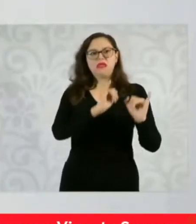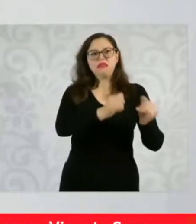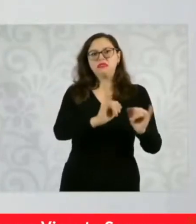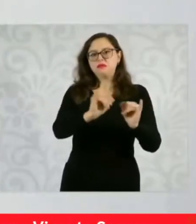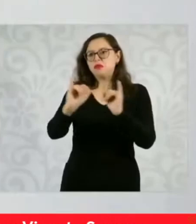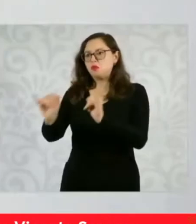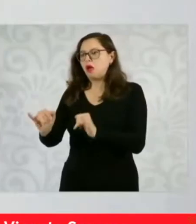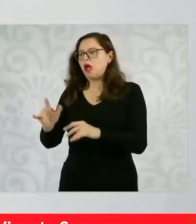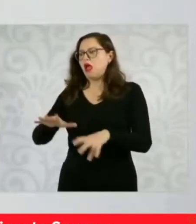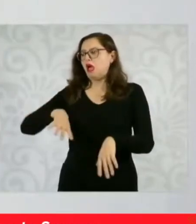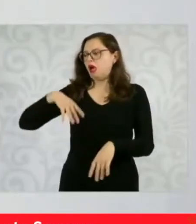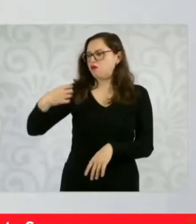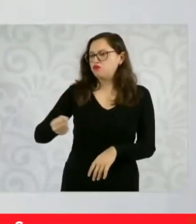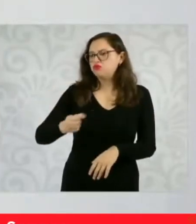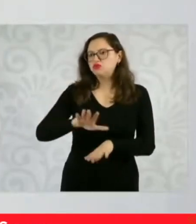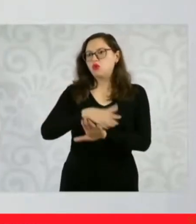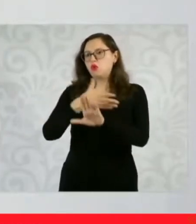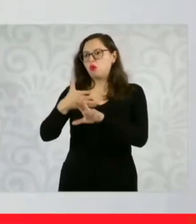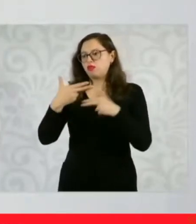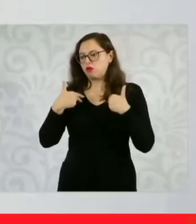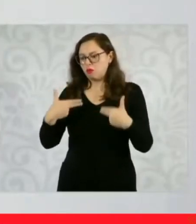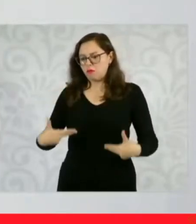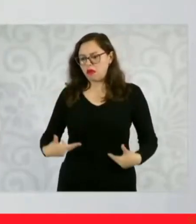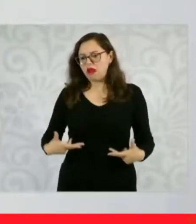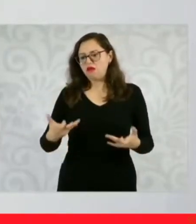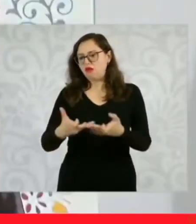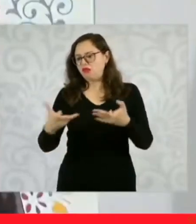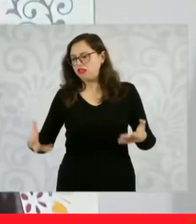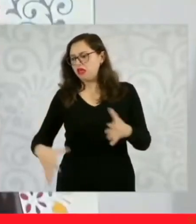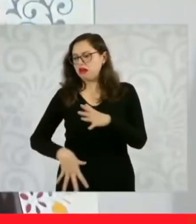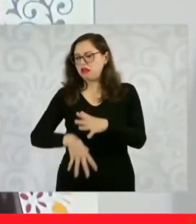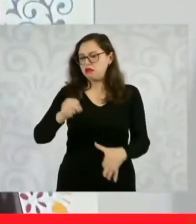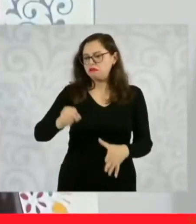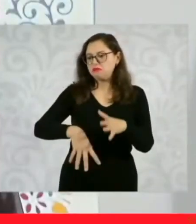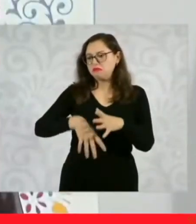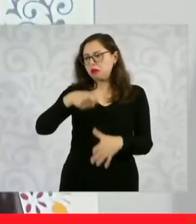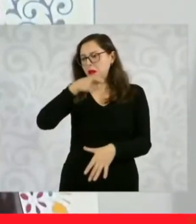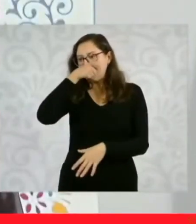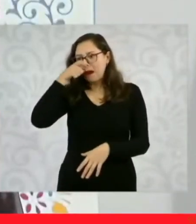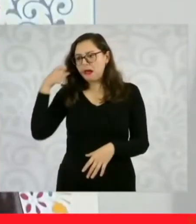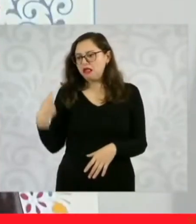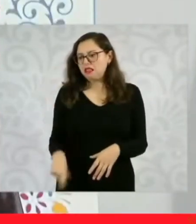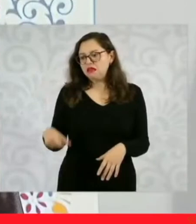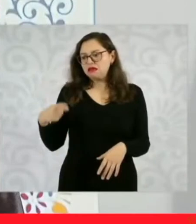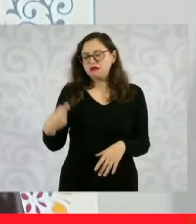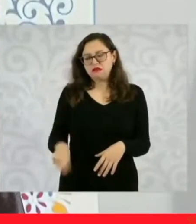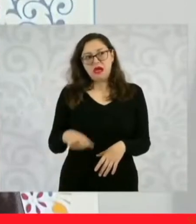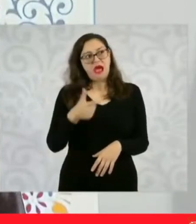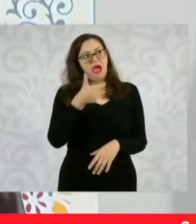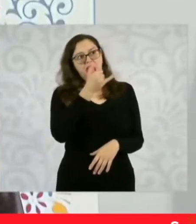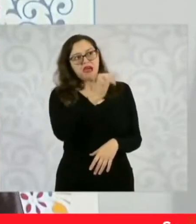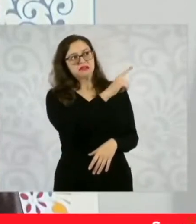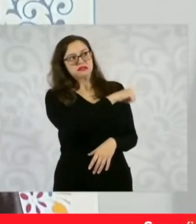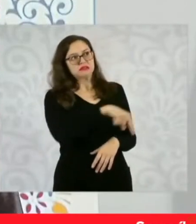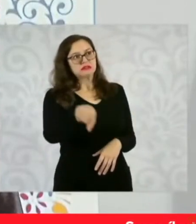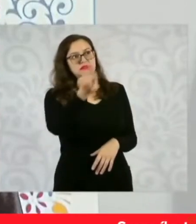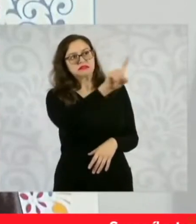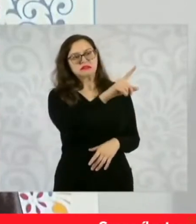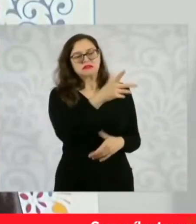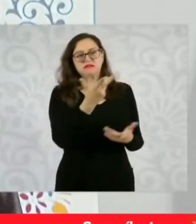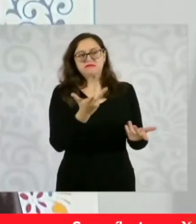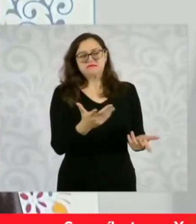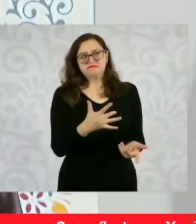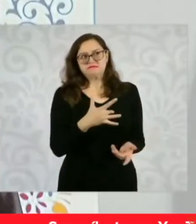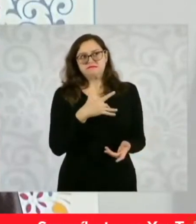humanos, de extracción de nuestras riquezas naturales por avaricia del conquistador. El fundamento